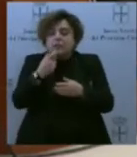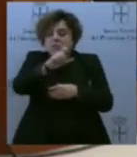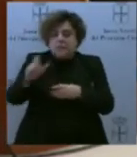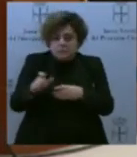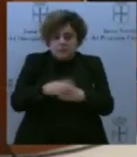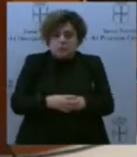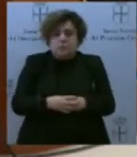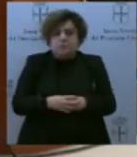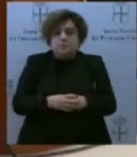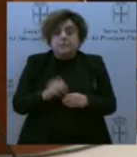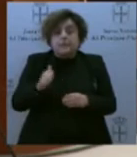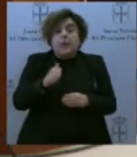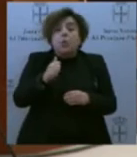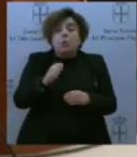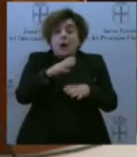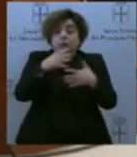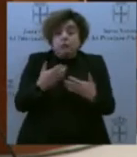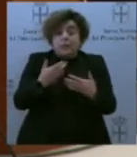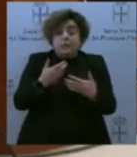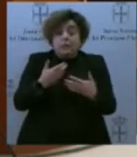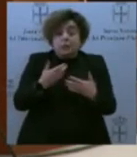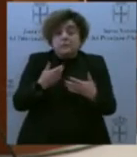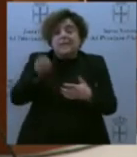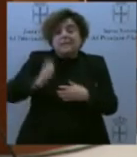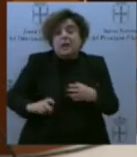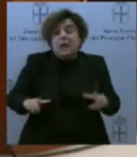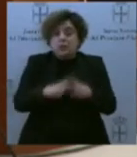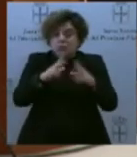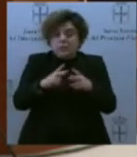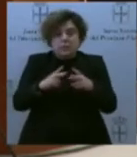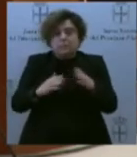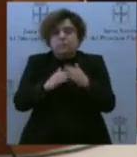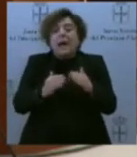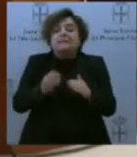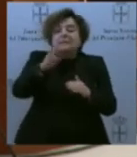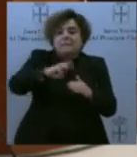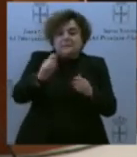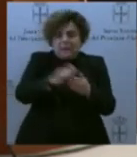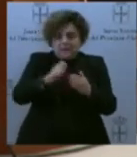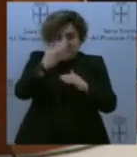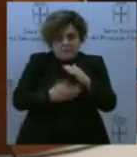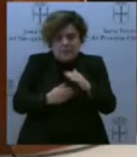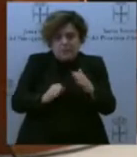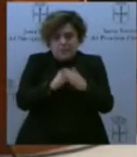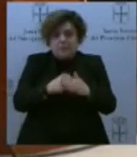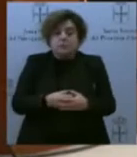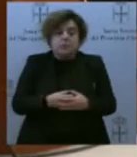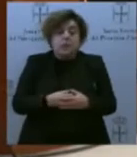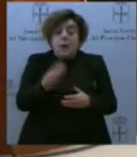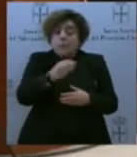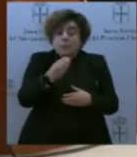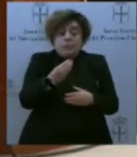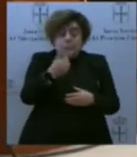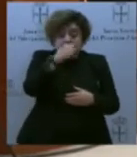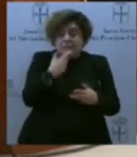del salario social en el plazo de 3 meses. Acabo ya, presidente, con unas palabras de una persona que estoy convencido